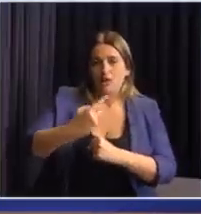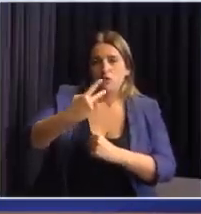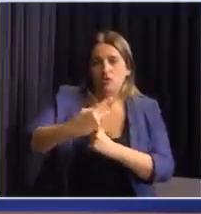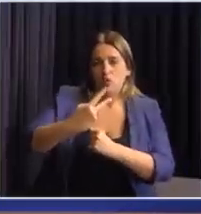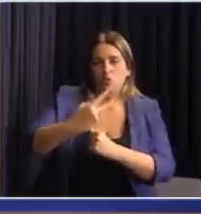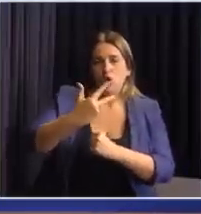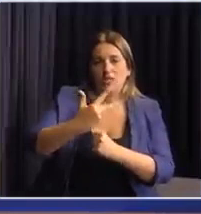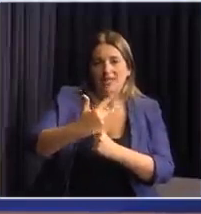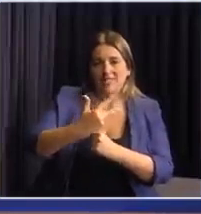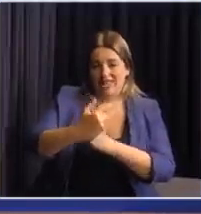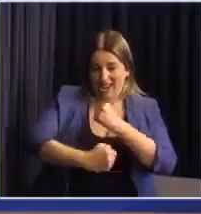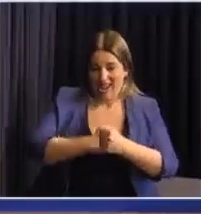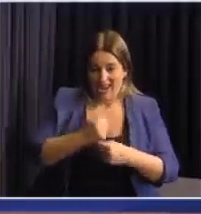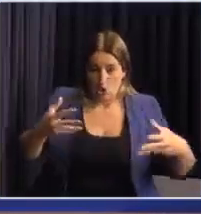escuela,